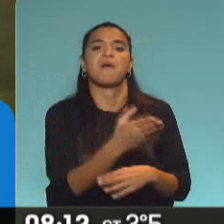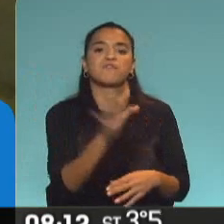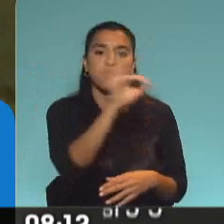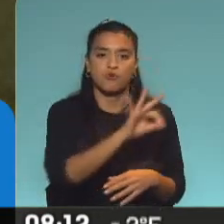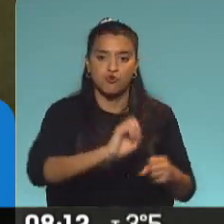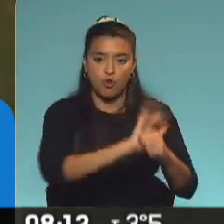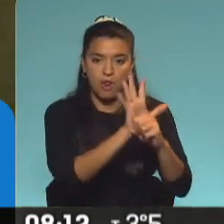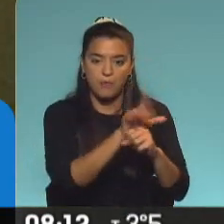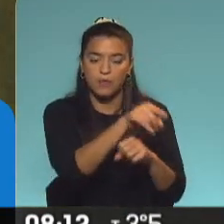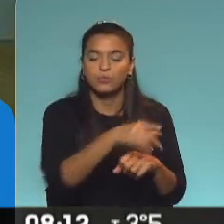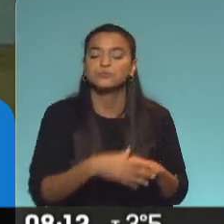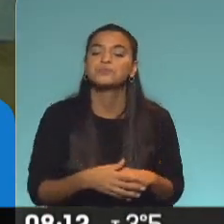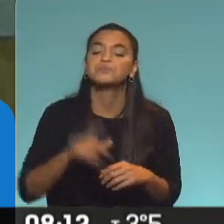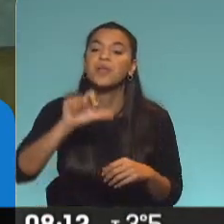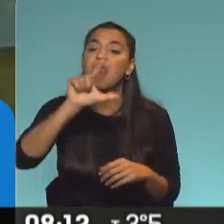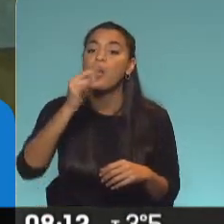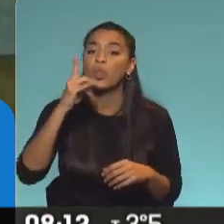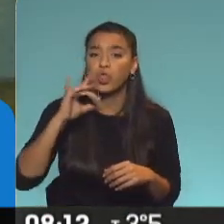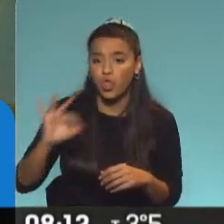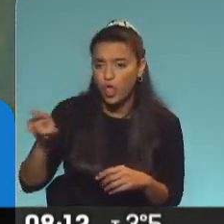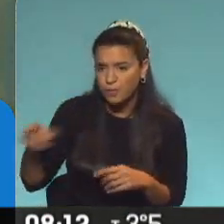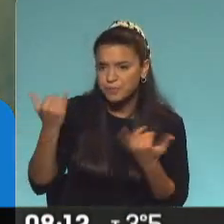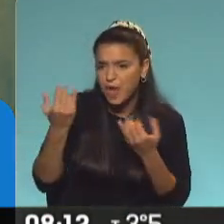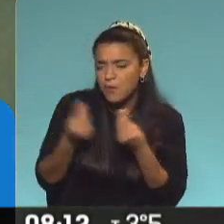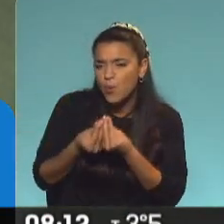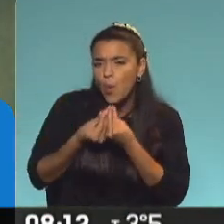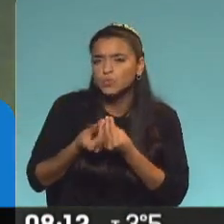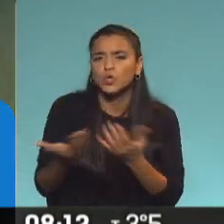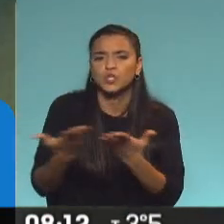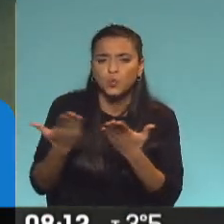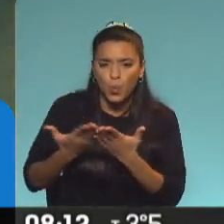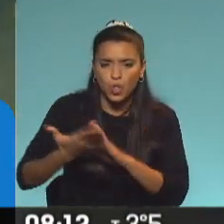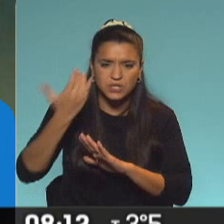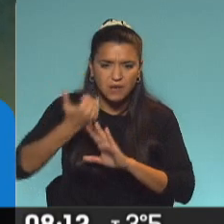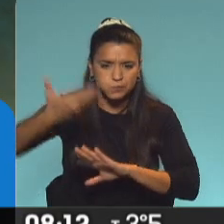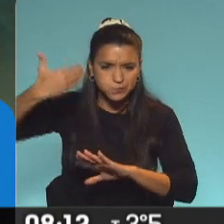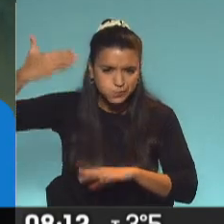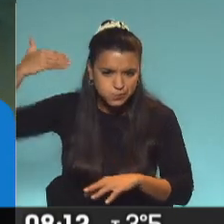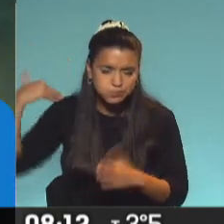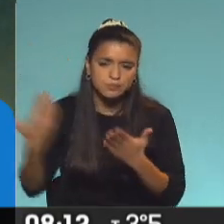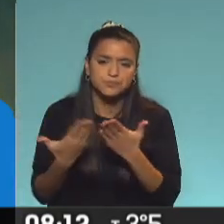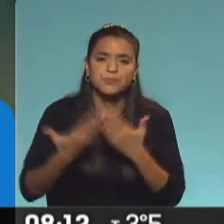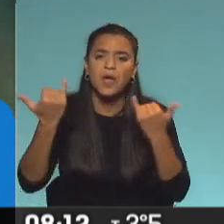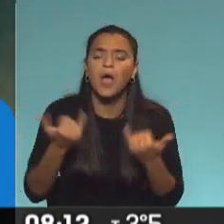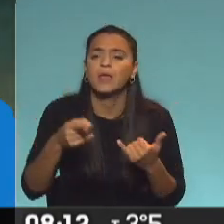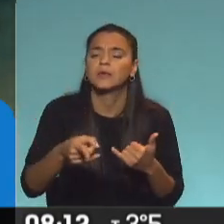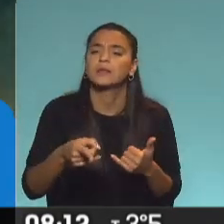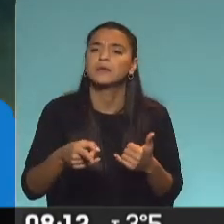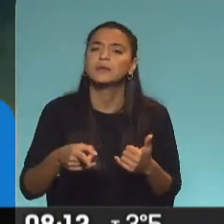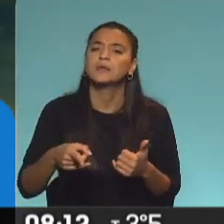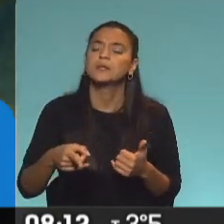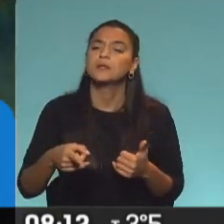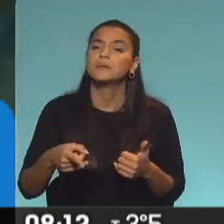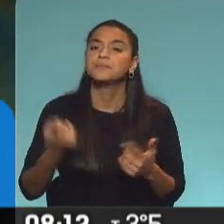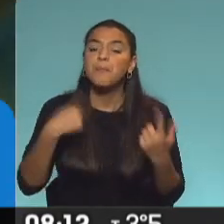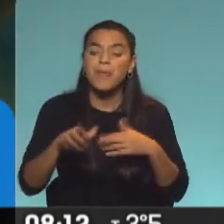aplicar esa potencia. Claudio, Sí. Hay muchos estudios realizados, también hay dispositivos, pero